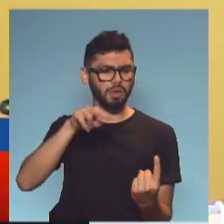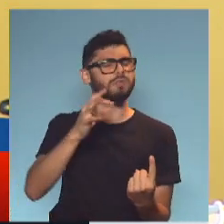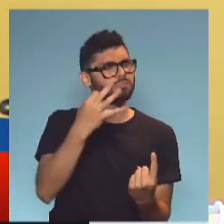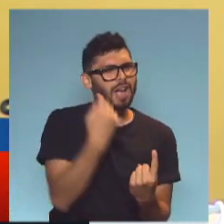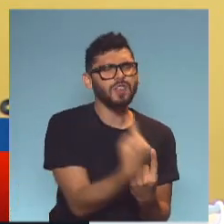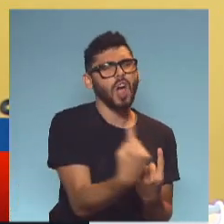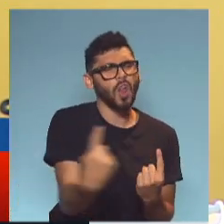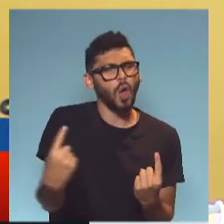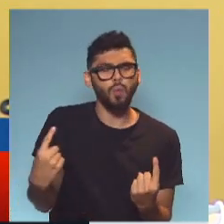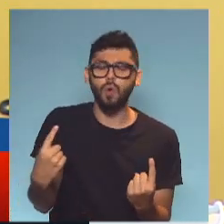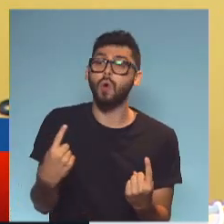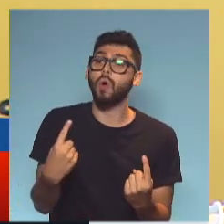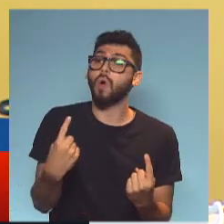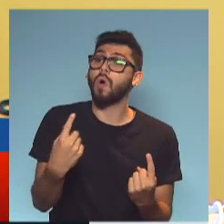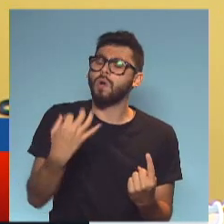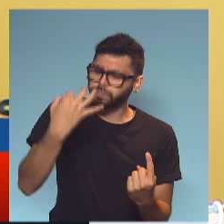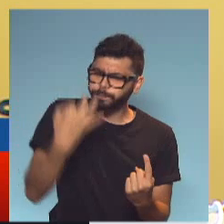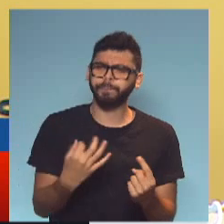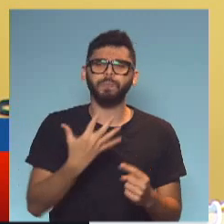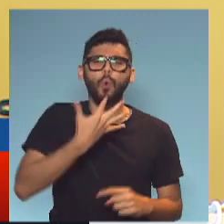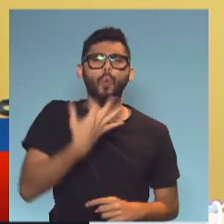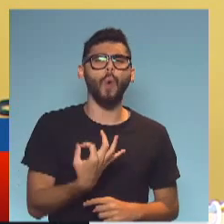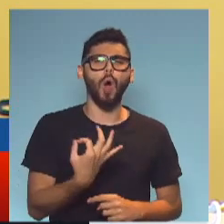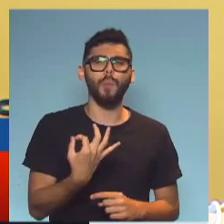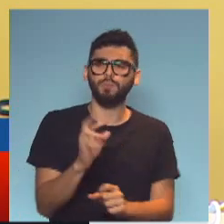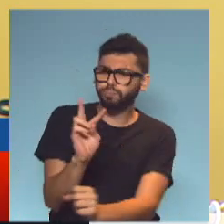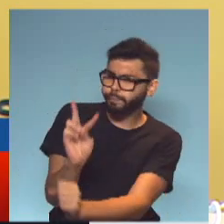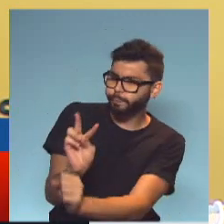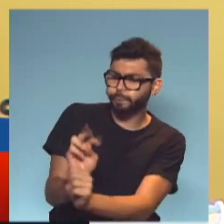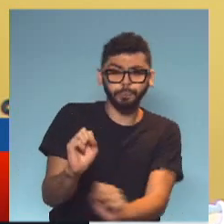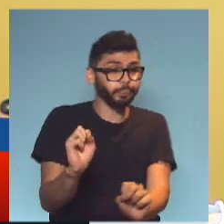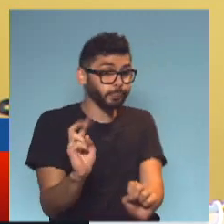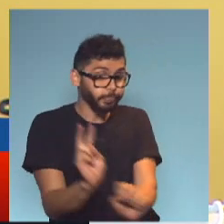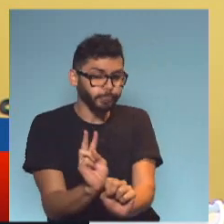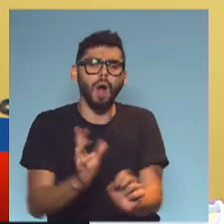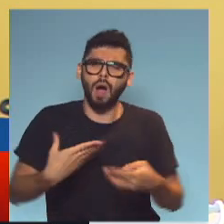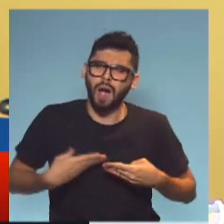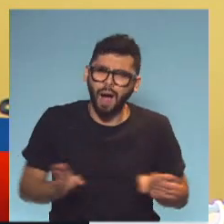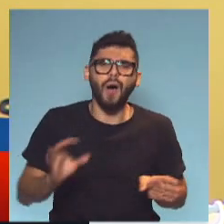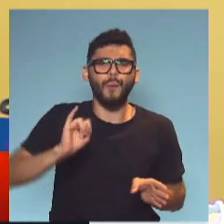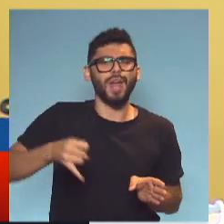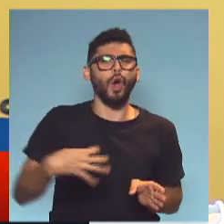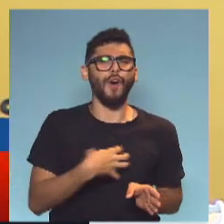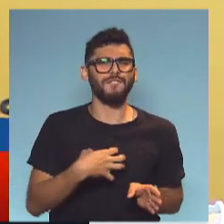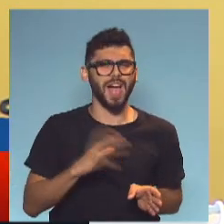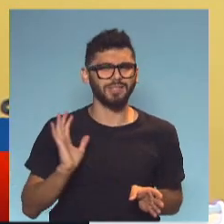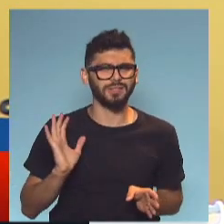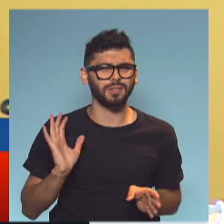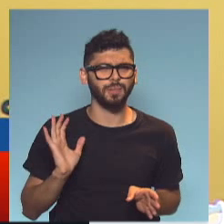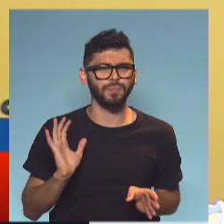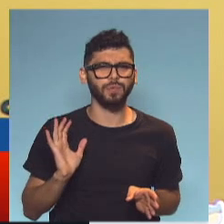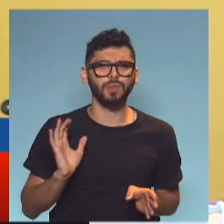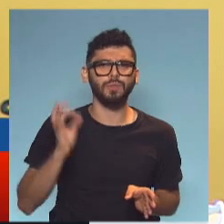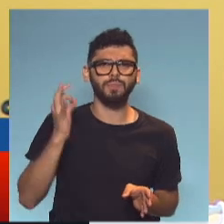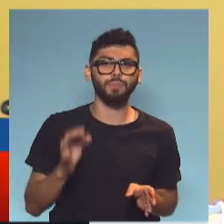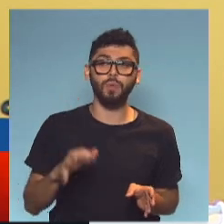resto y para garantizar que las actividades abiertas puedan seguir funcionando. No es el miedo lo que